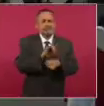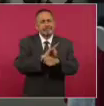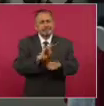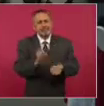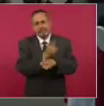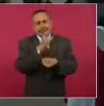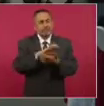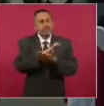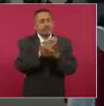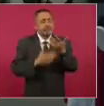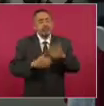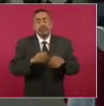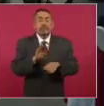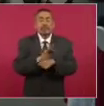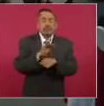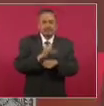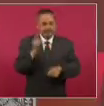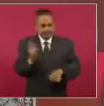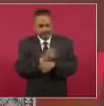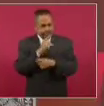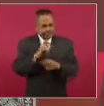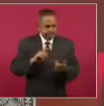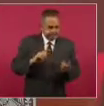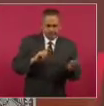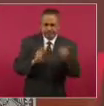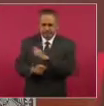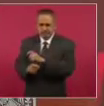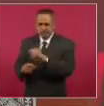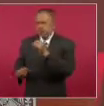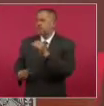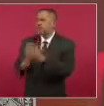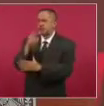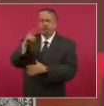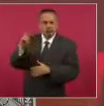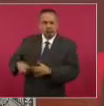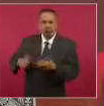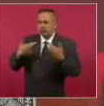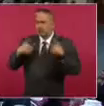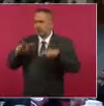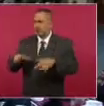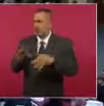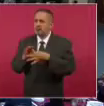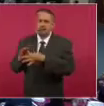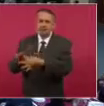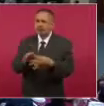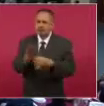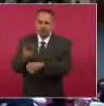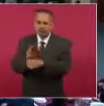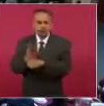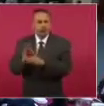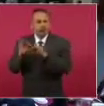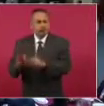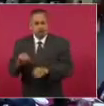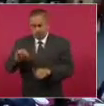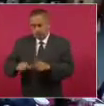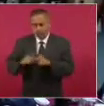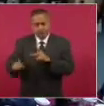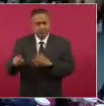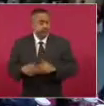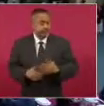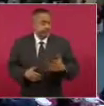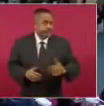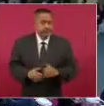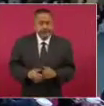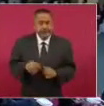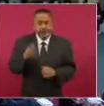y contratos de protección a uno basado en la representación auténtica. Este